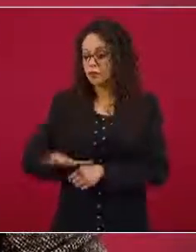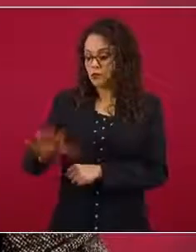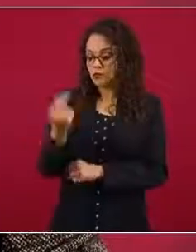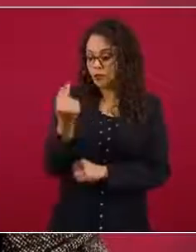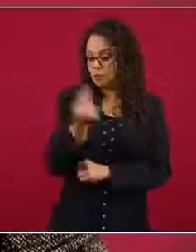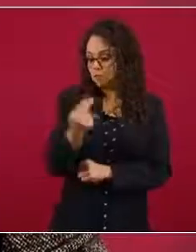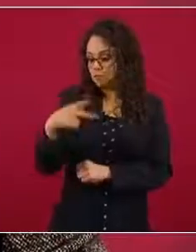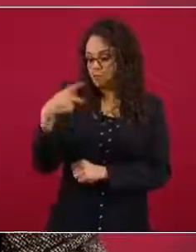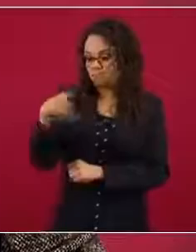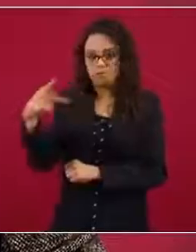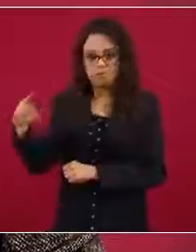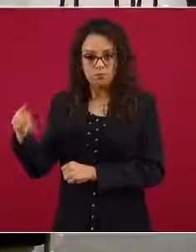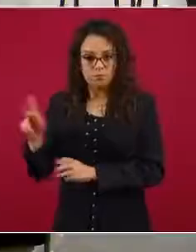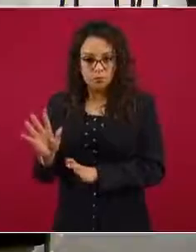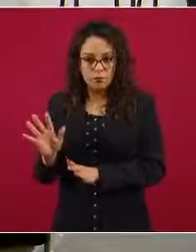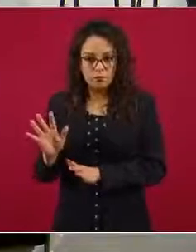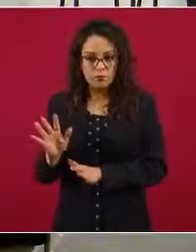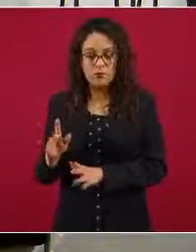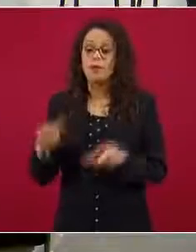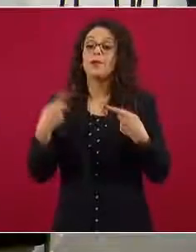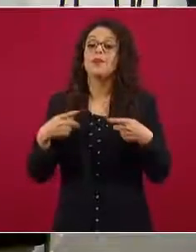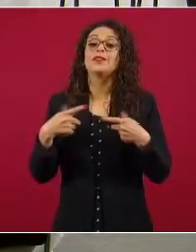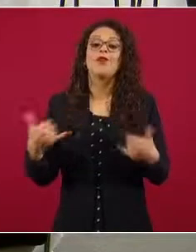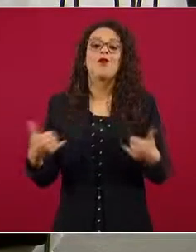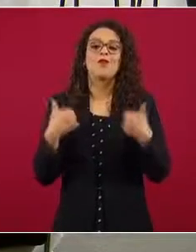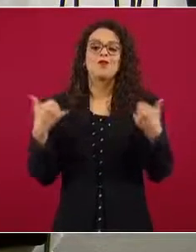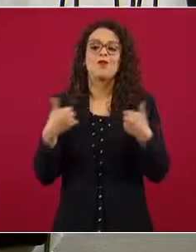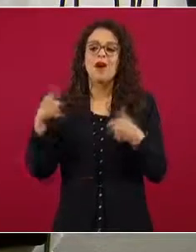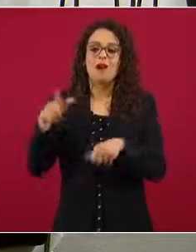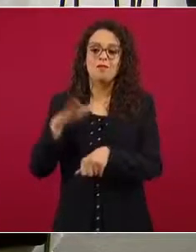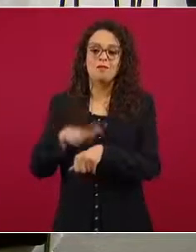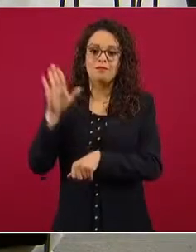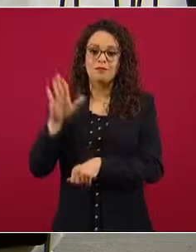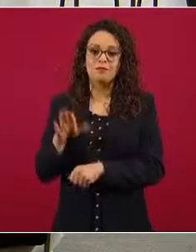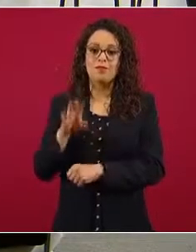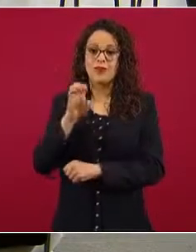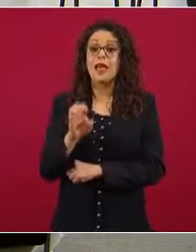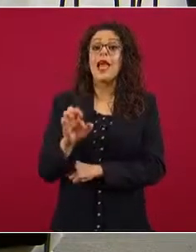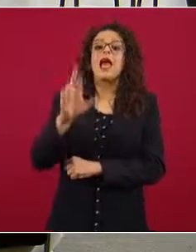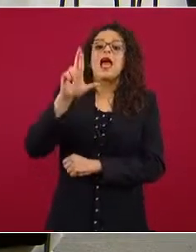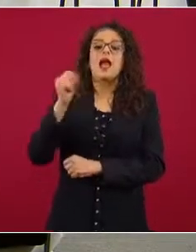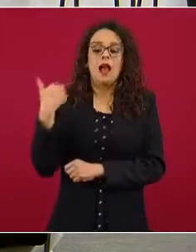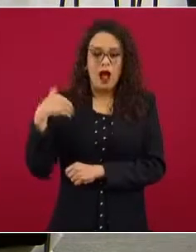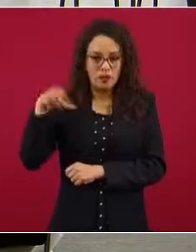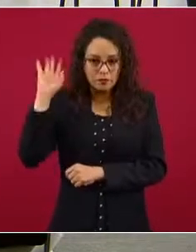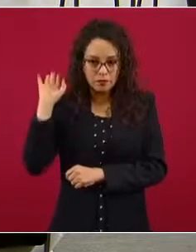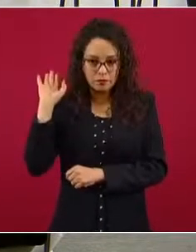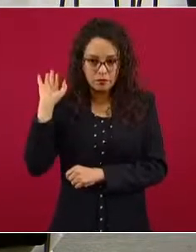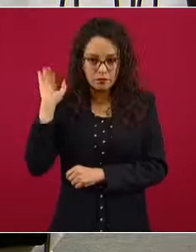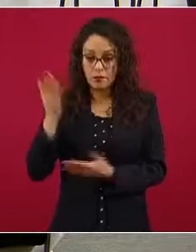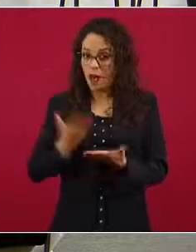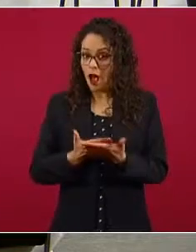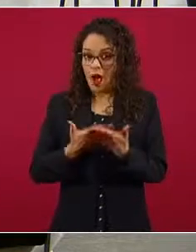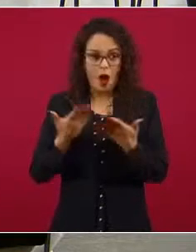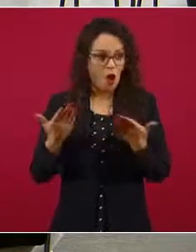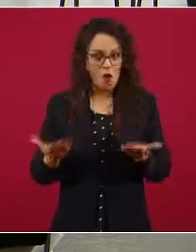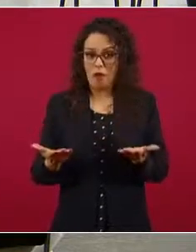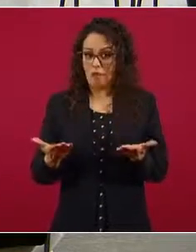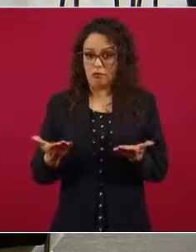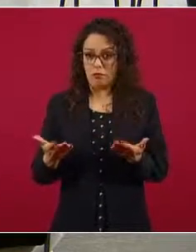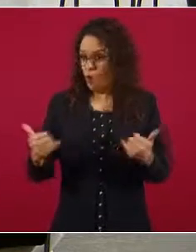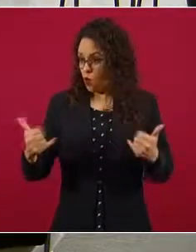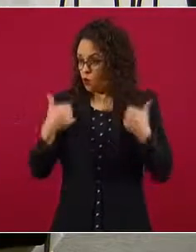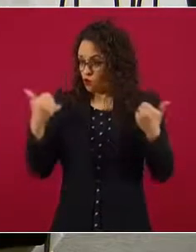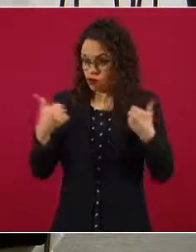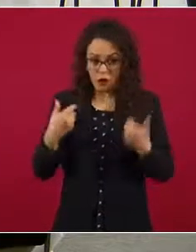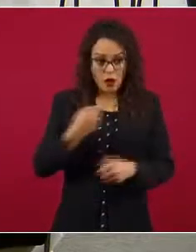necesidades, es la gente joven. Era la gente joven en ese aspecto. Y ahora no. La gente joven está viendo y